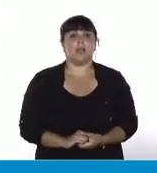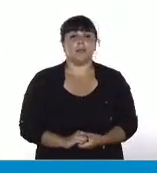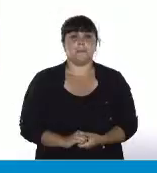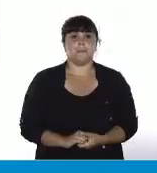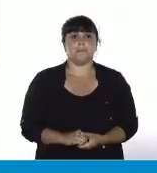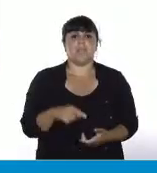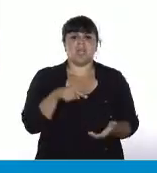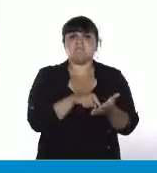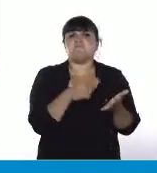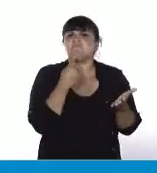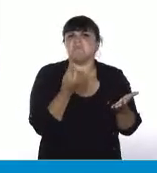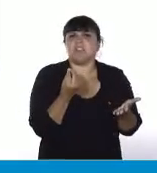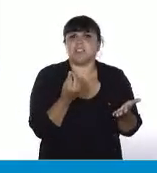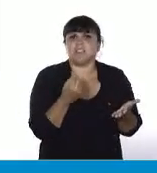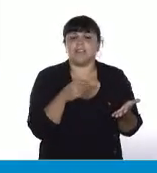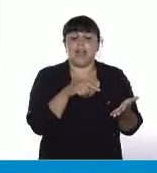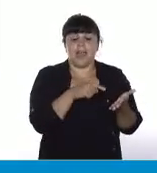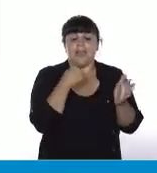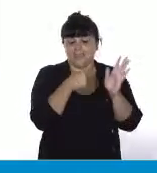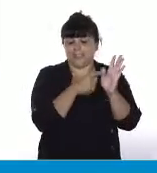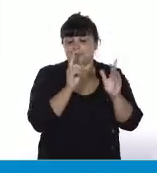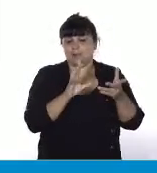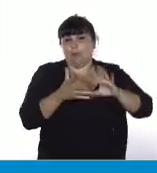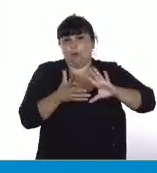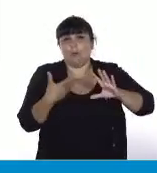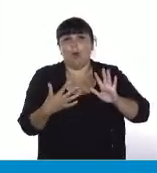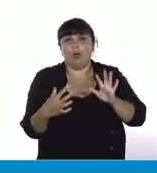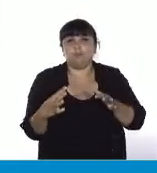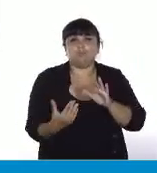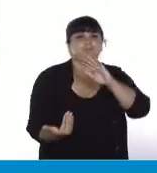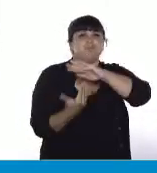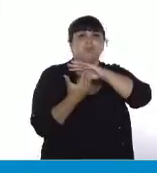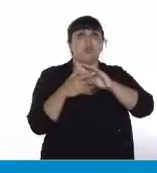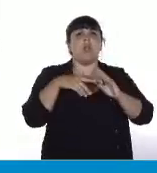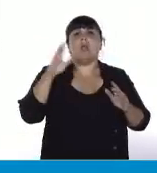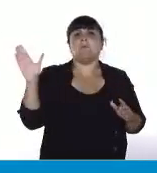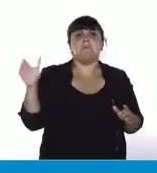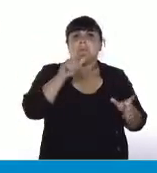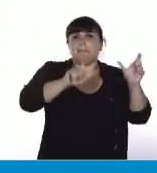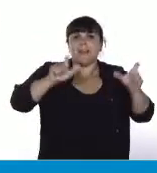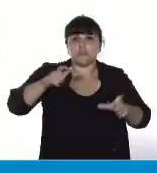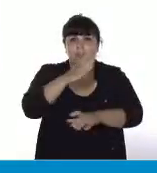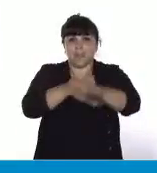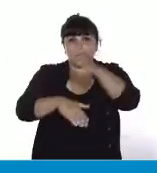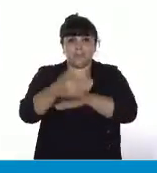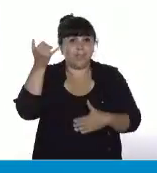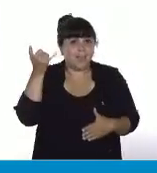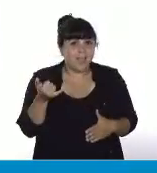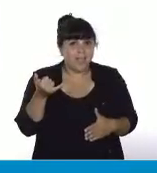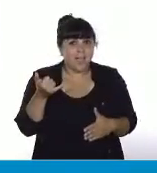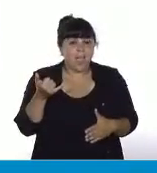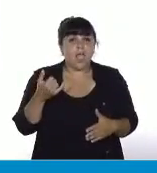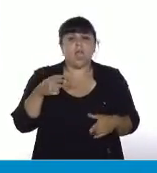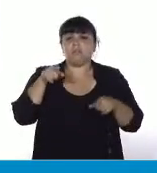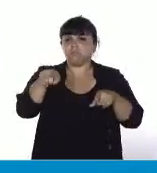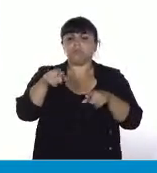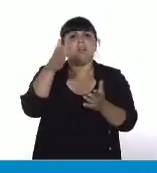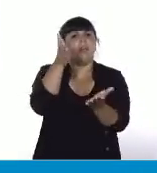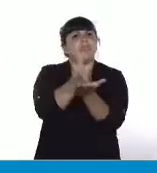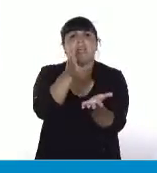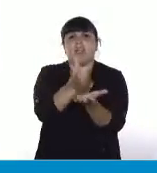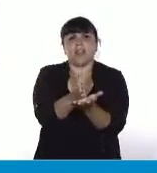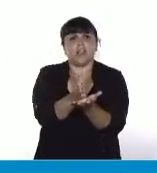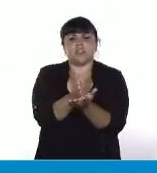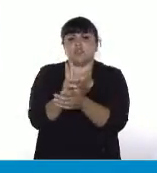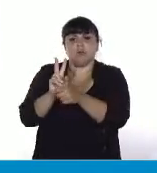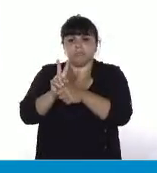nos dice, es una de las que marca el camino, dice que toda persona con discapacidad tiene derecho a la protección